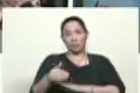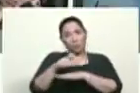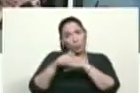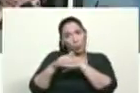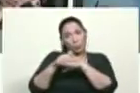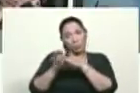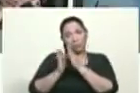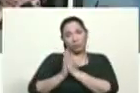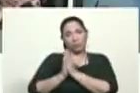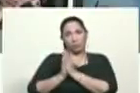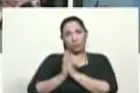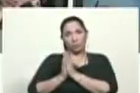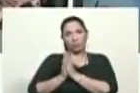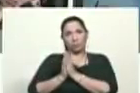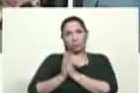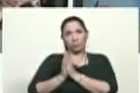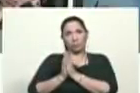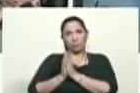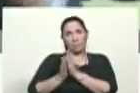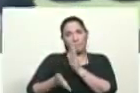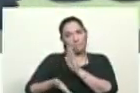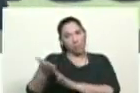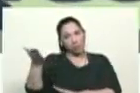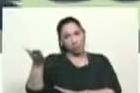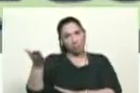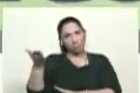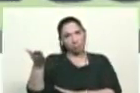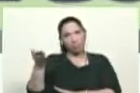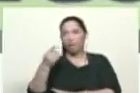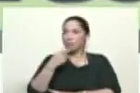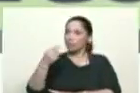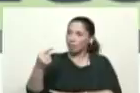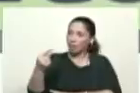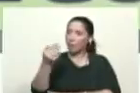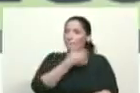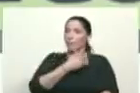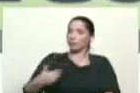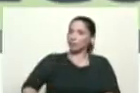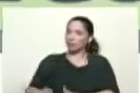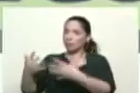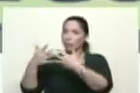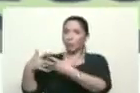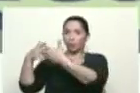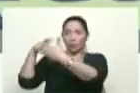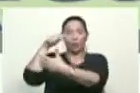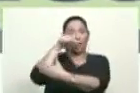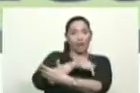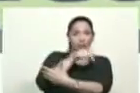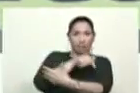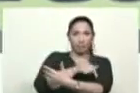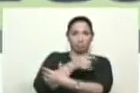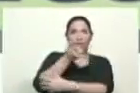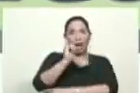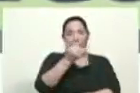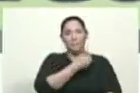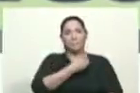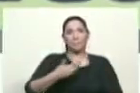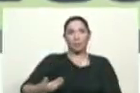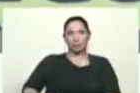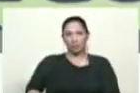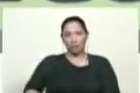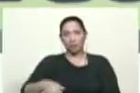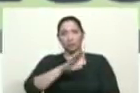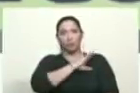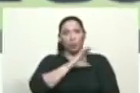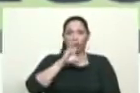por favor, retírese. Y dígale a su presidente que aquí hay un presidente